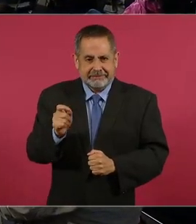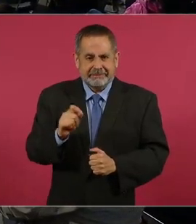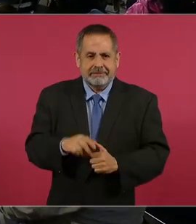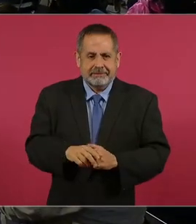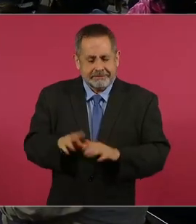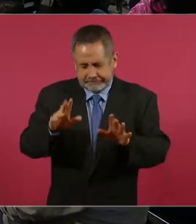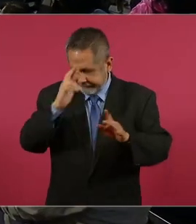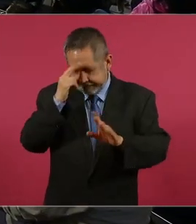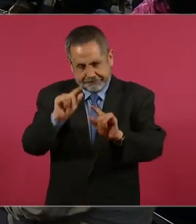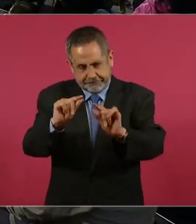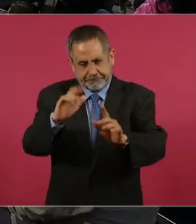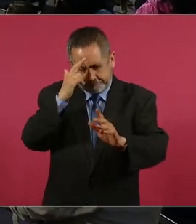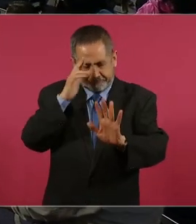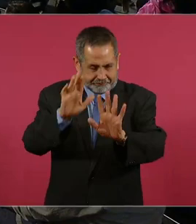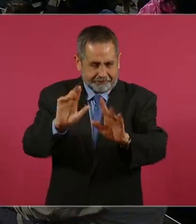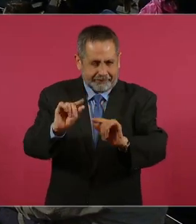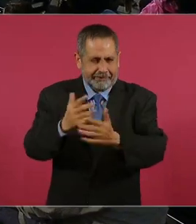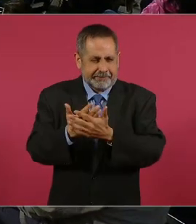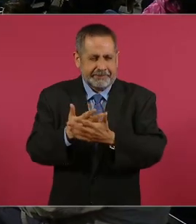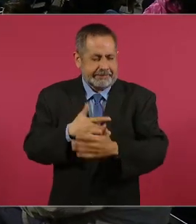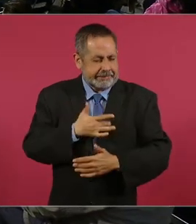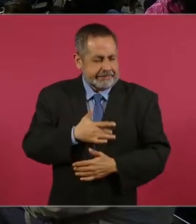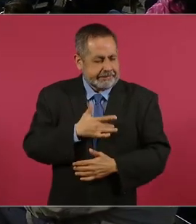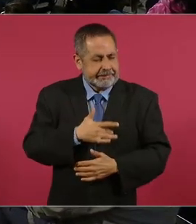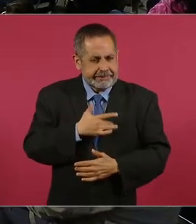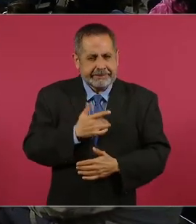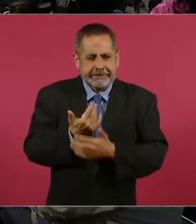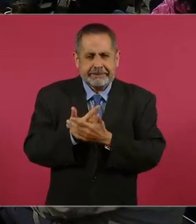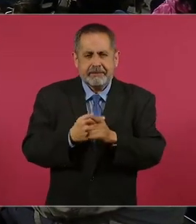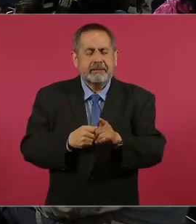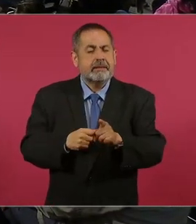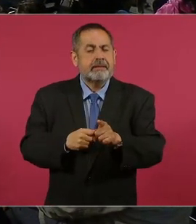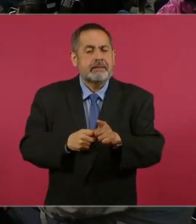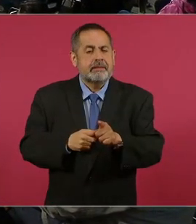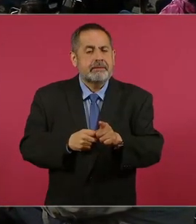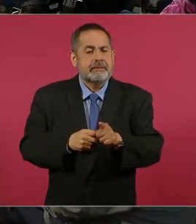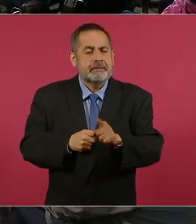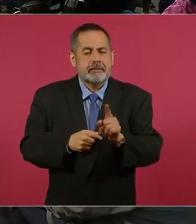no, ya me voy a acordar. ¿Eh? No, no es esta…